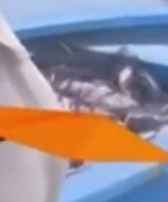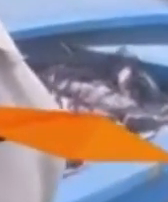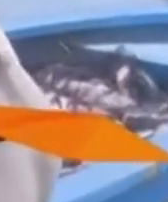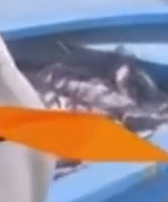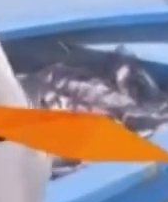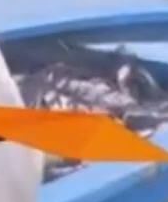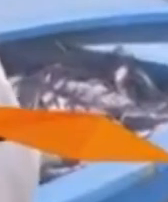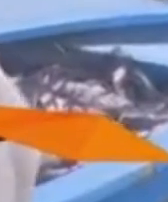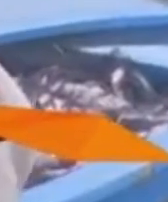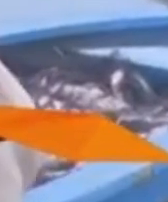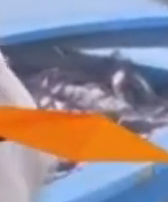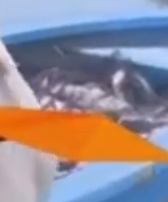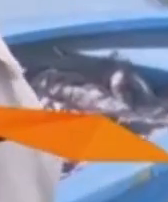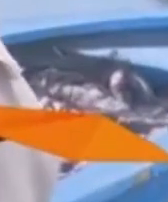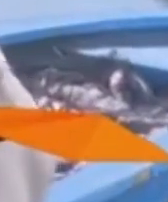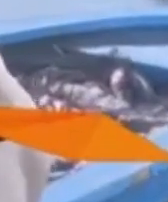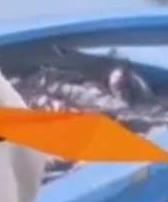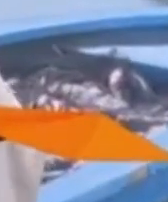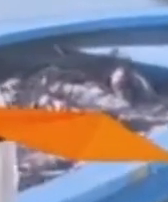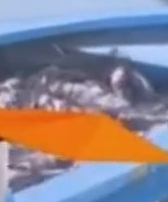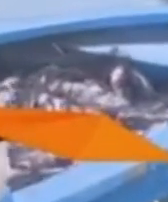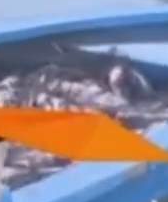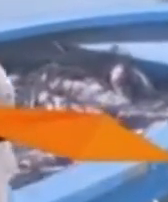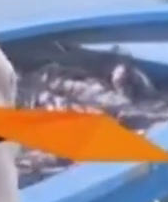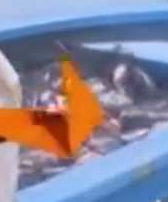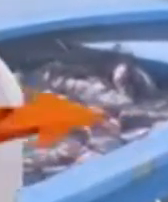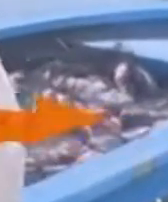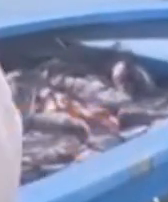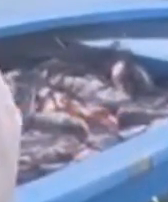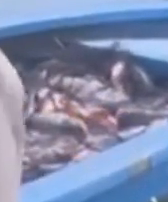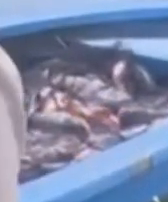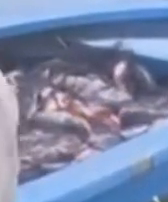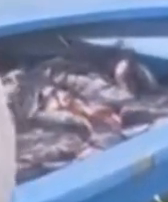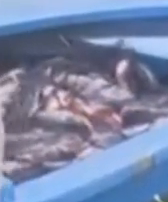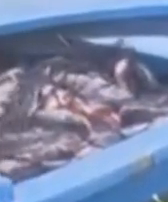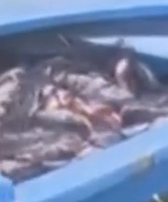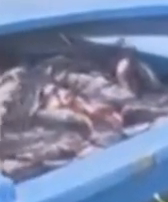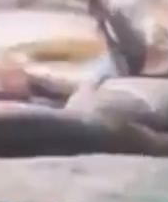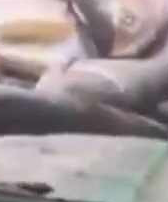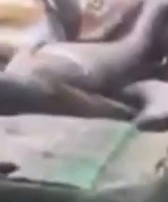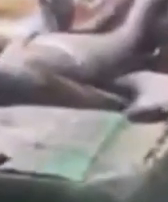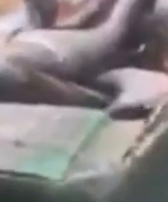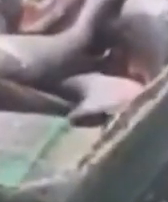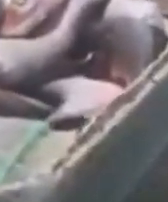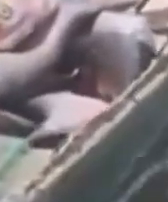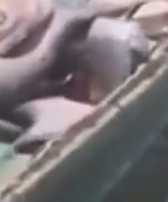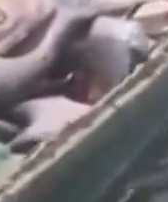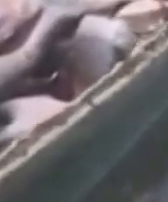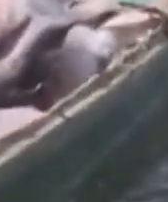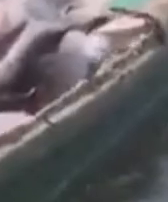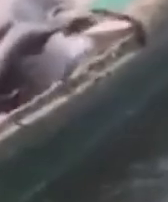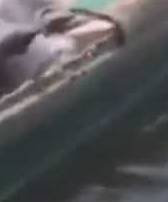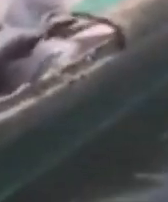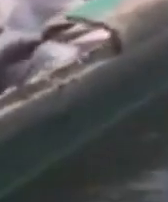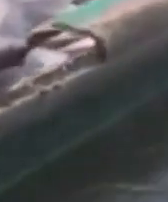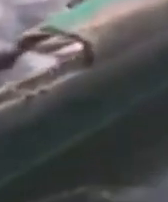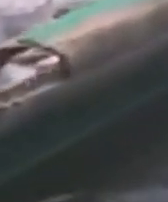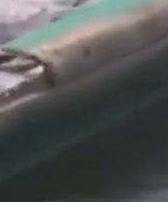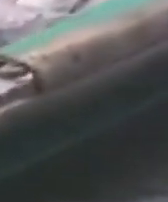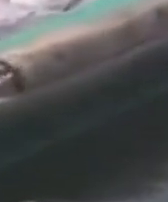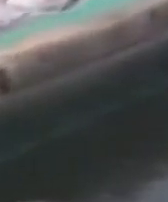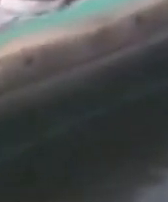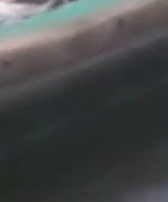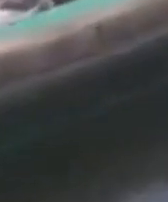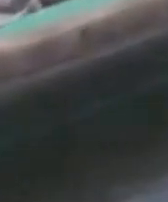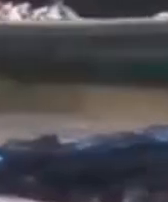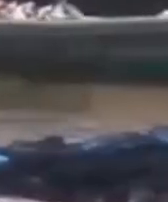que hubo buen esfuerzo pesquero y que se dejó coger el pescado, porque hay veces que hacemos esfuerzo pesquero y no se puede coger, porque la pesca depende del tiempo. Sí,